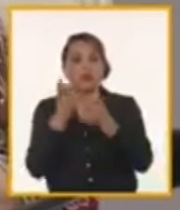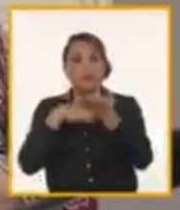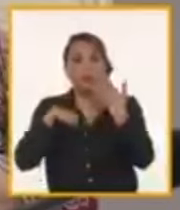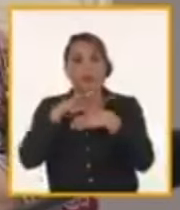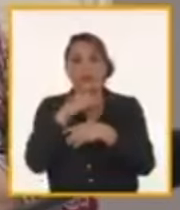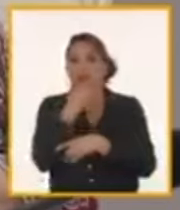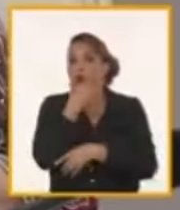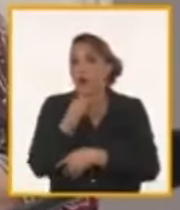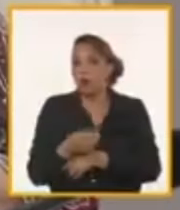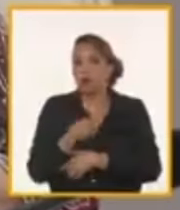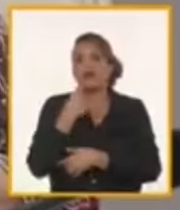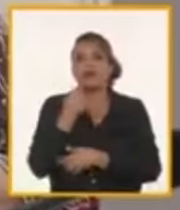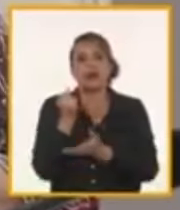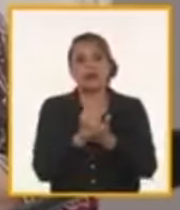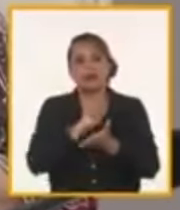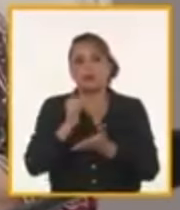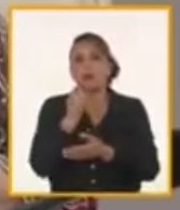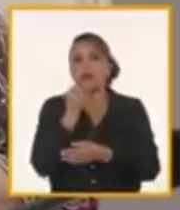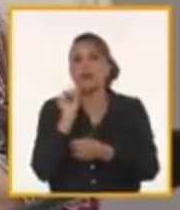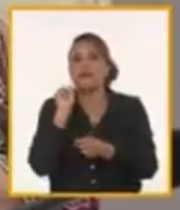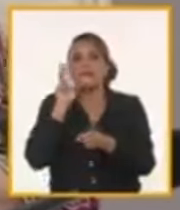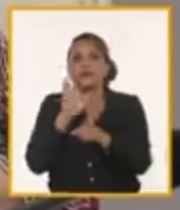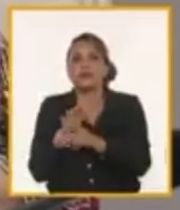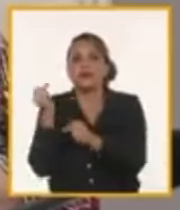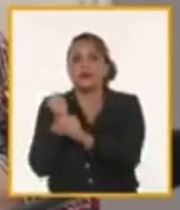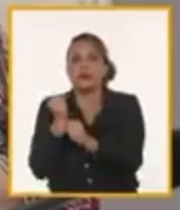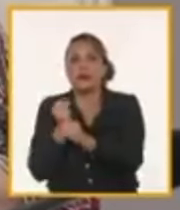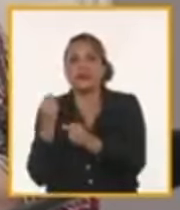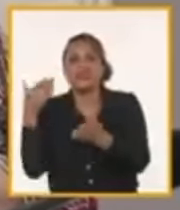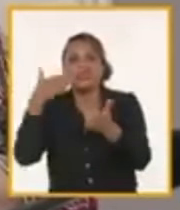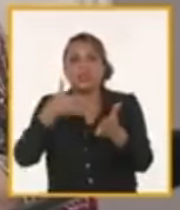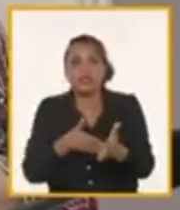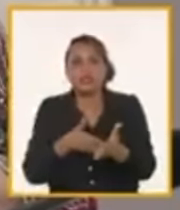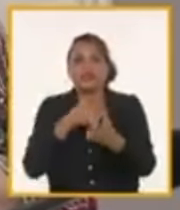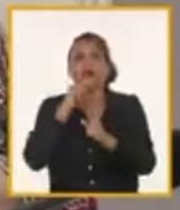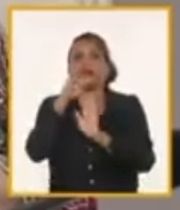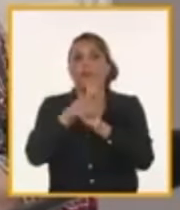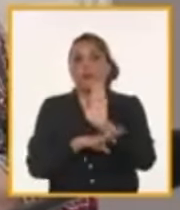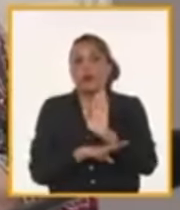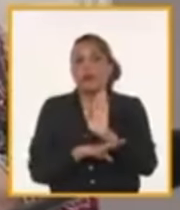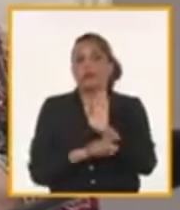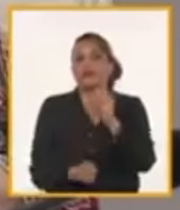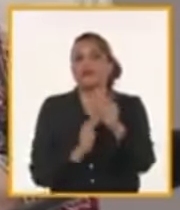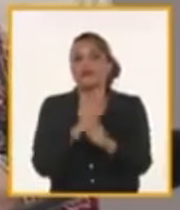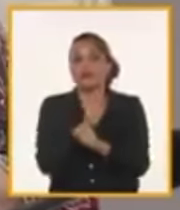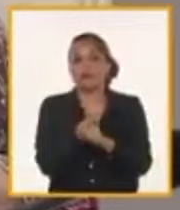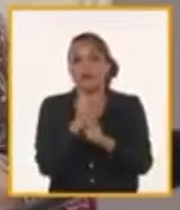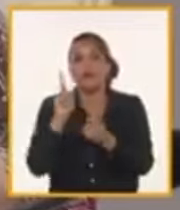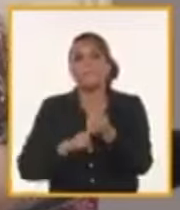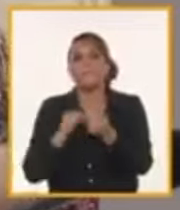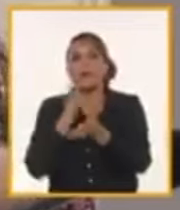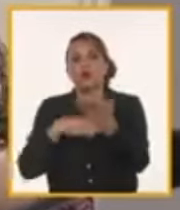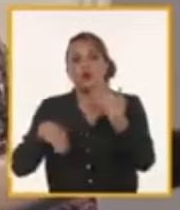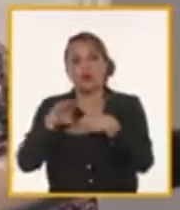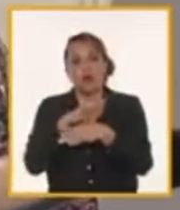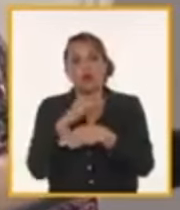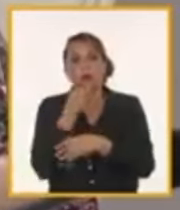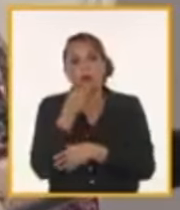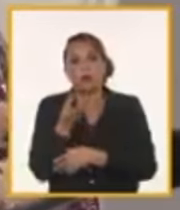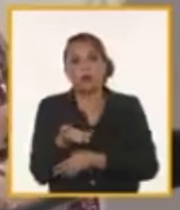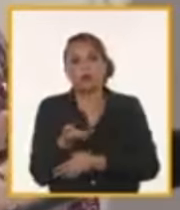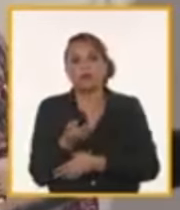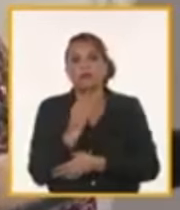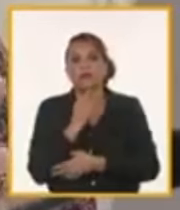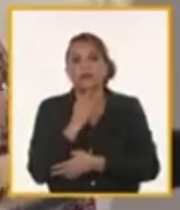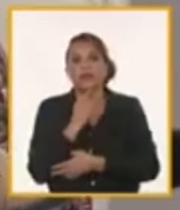grabados puedan incorporarse directamente también a programas de formación de posgrado académico por supuesto